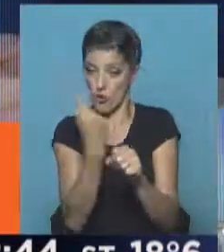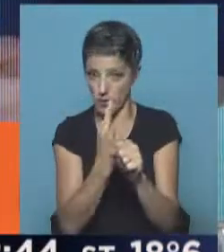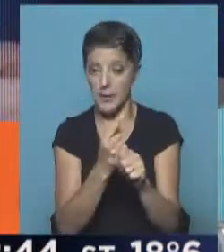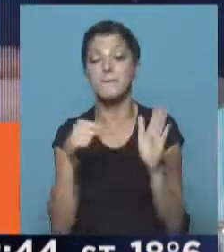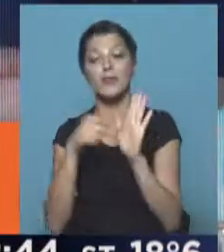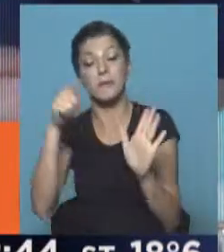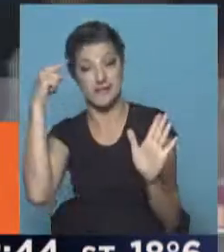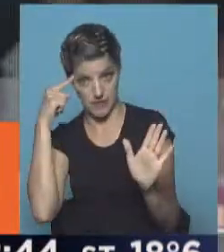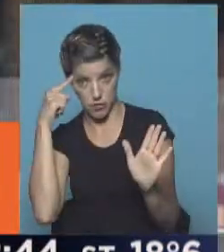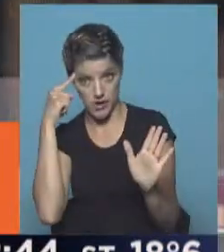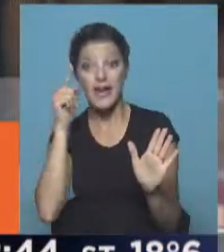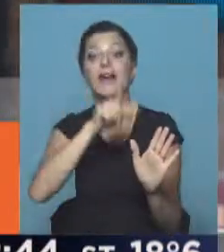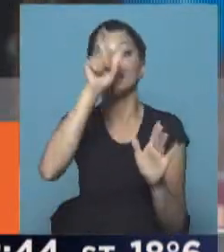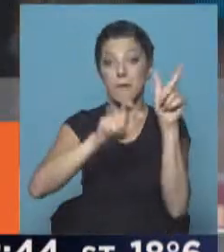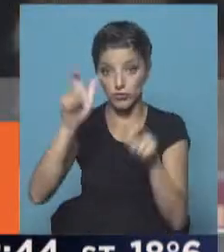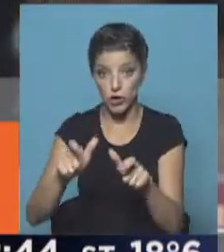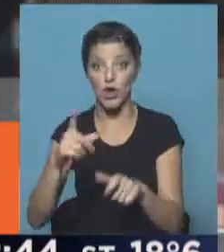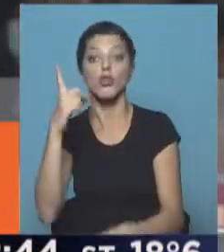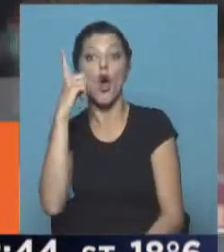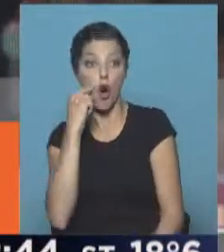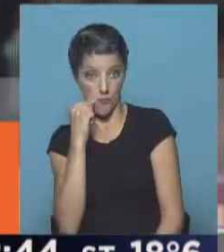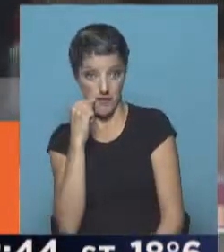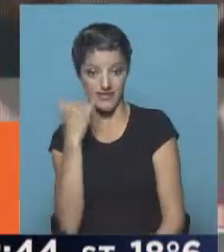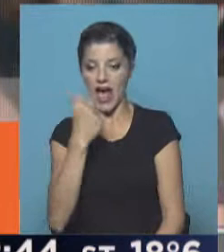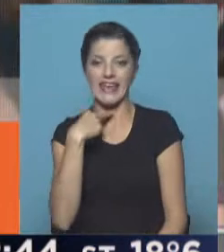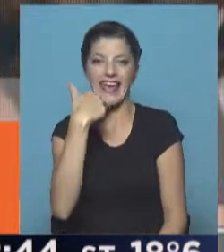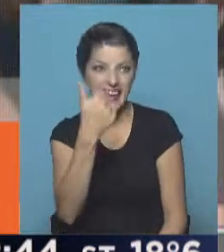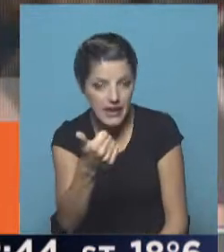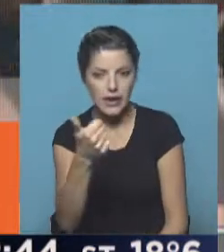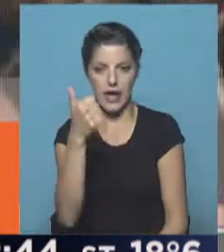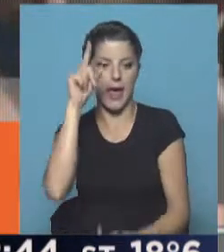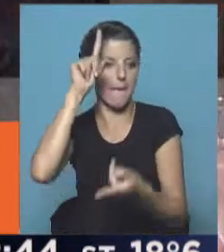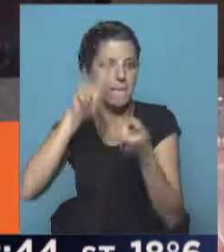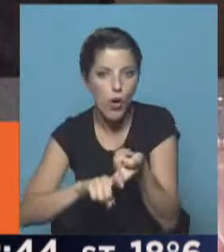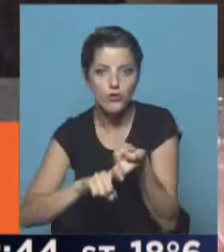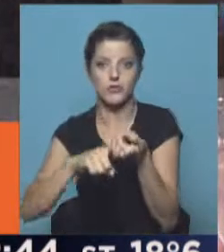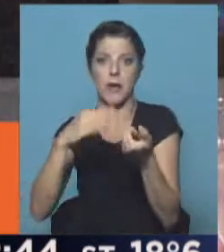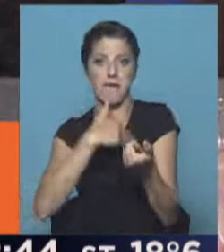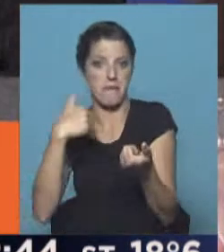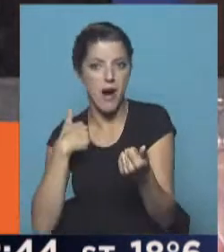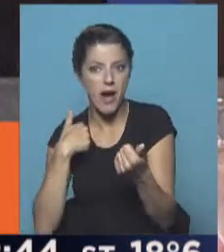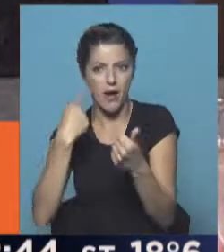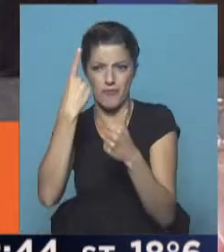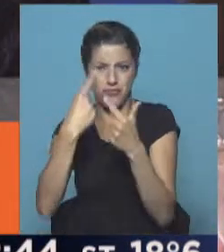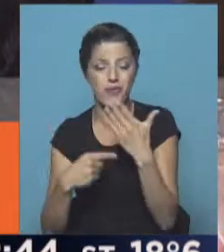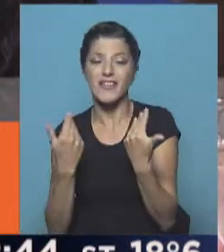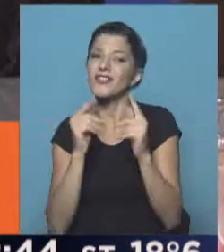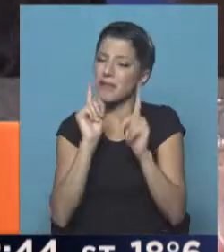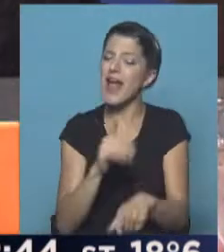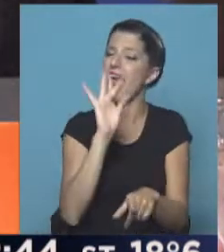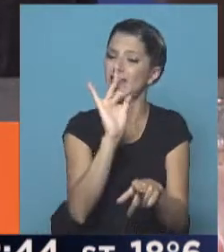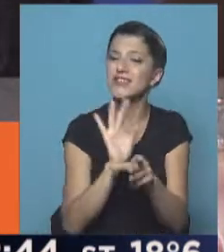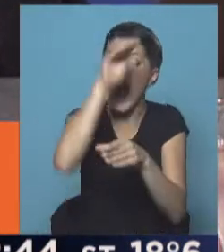hijas, tienen mujeres, claro, tienen madres, suelen ser muy sensibles a este tipo de cuestiones, es muy posible que le cueste también dentro de la propia